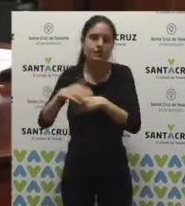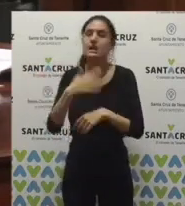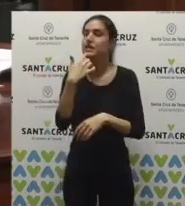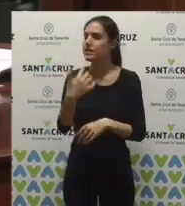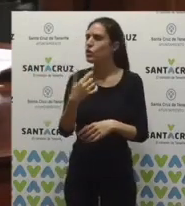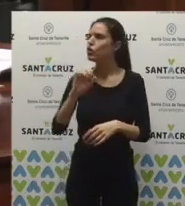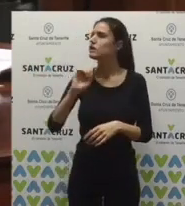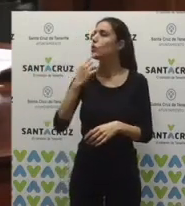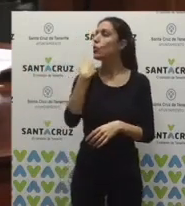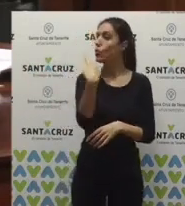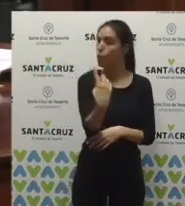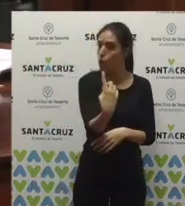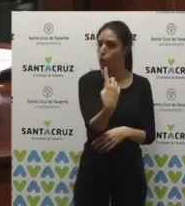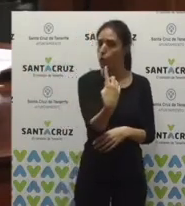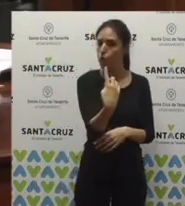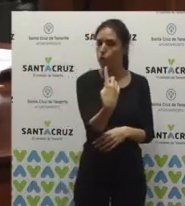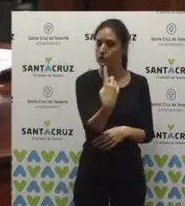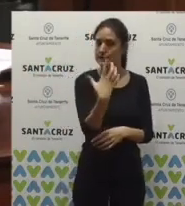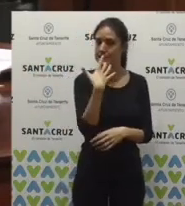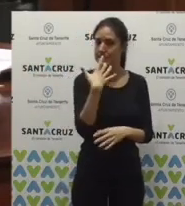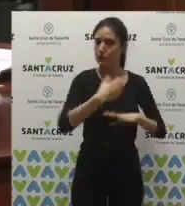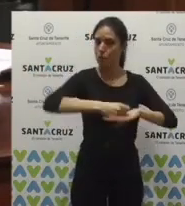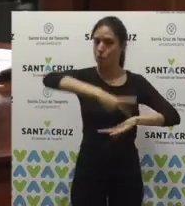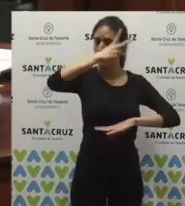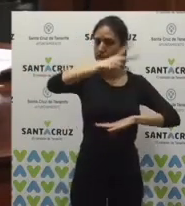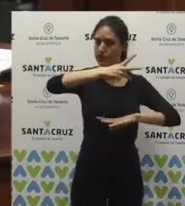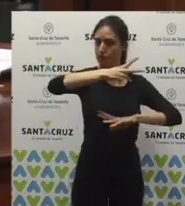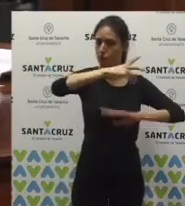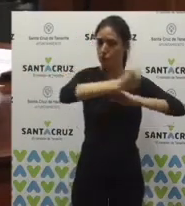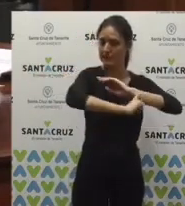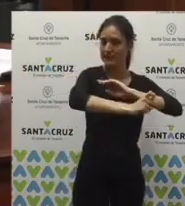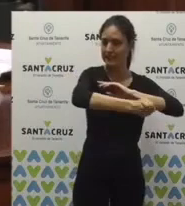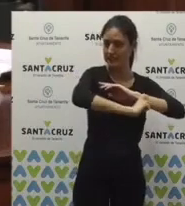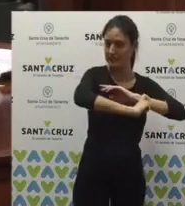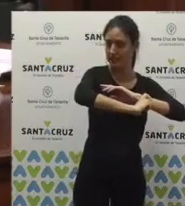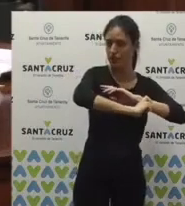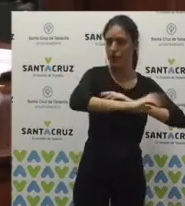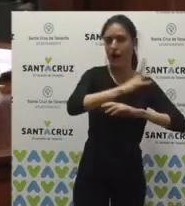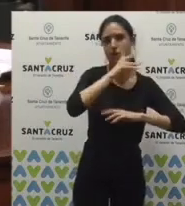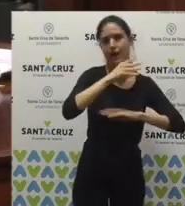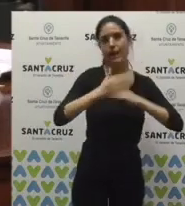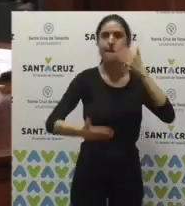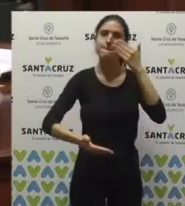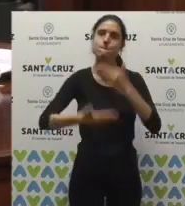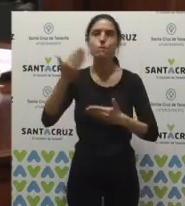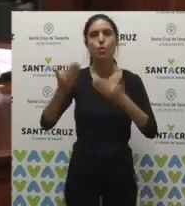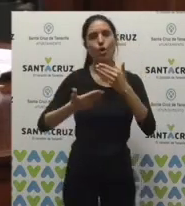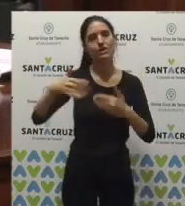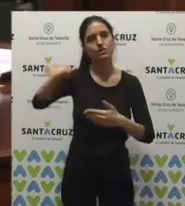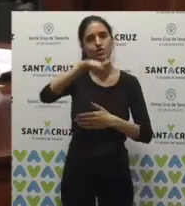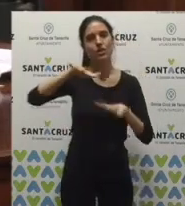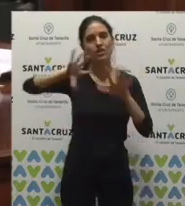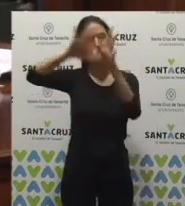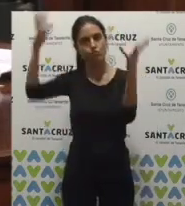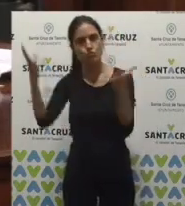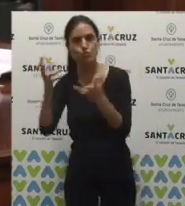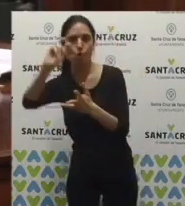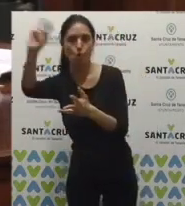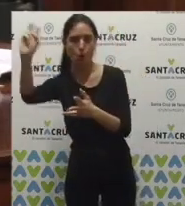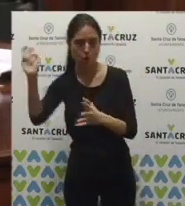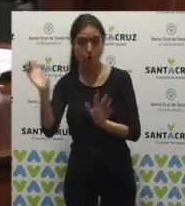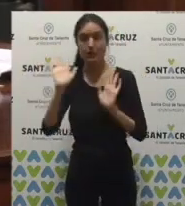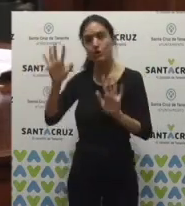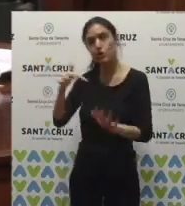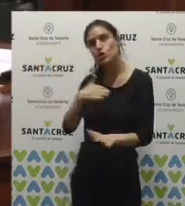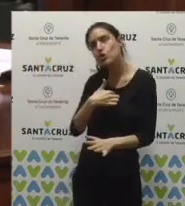que una vía es el denominado urbanismo táctico que está muy en boga en otras poblaciones del mundo digo pero es que lamento decirle el señor